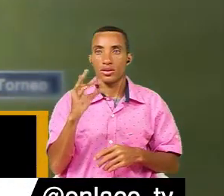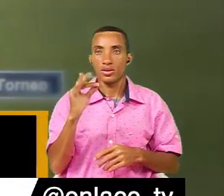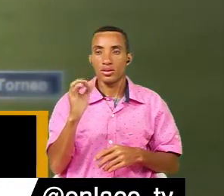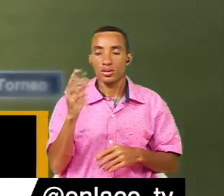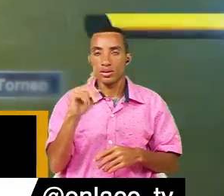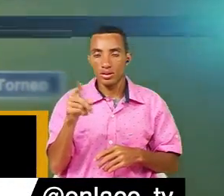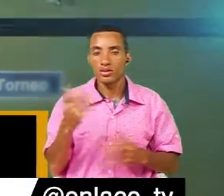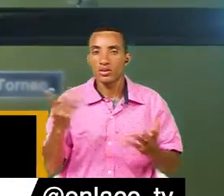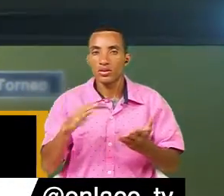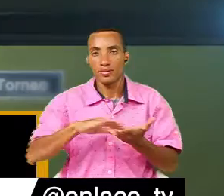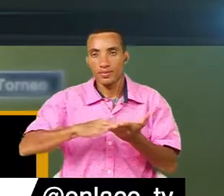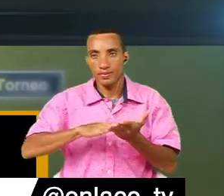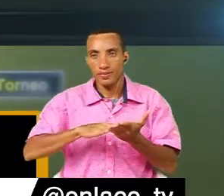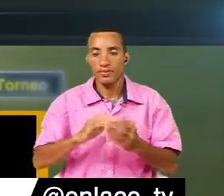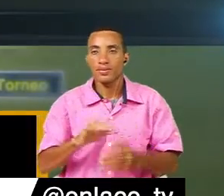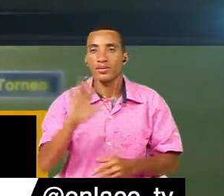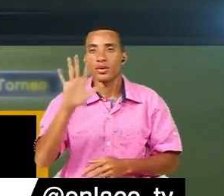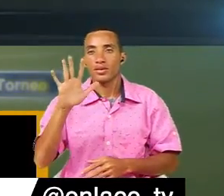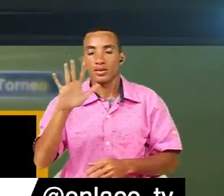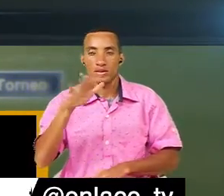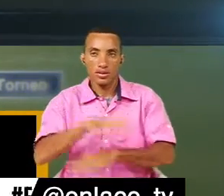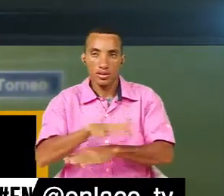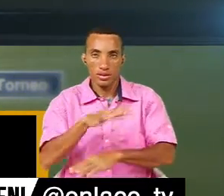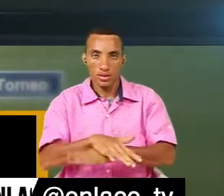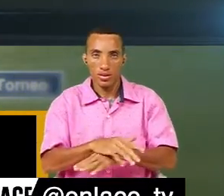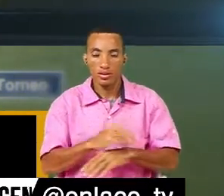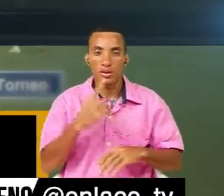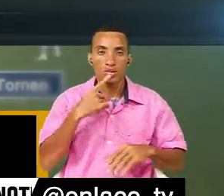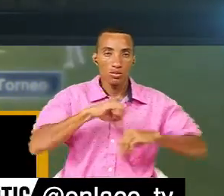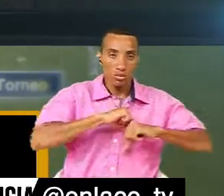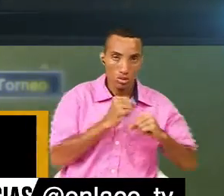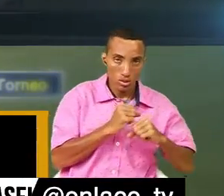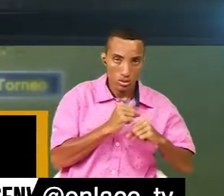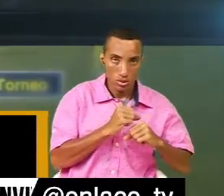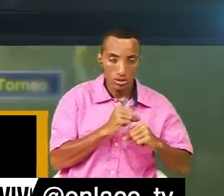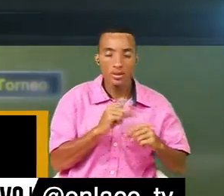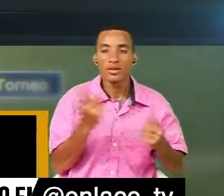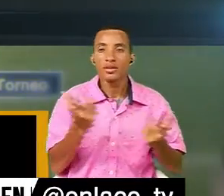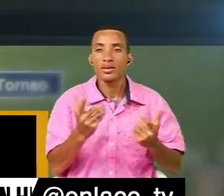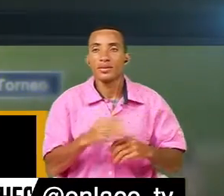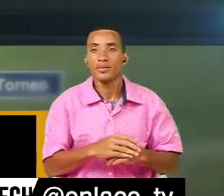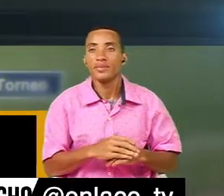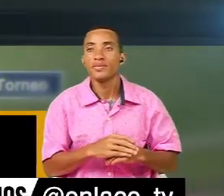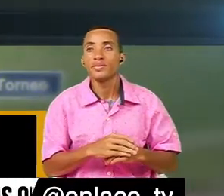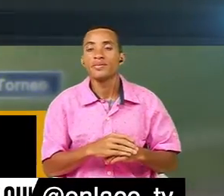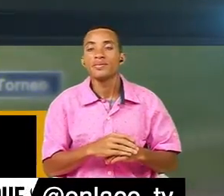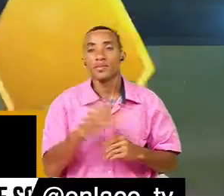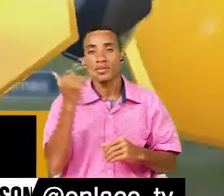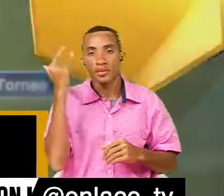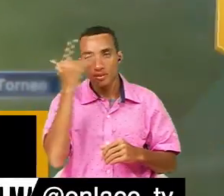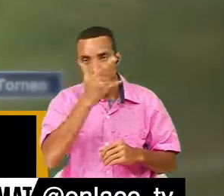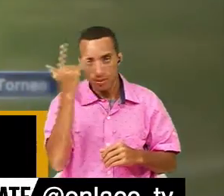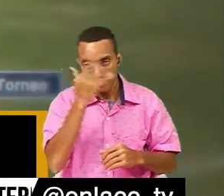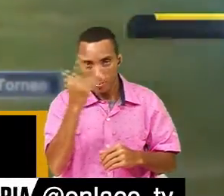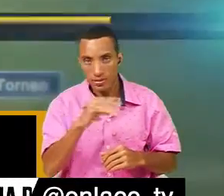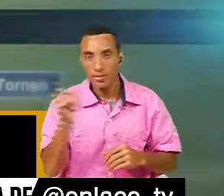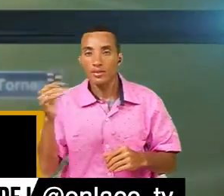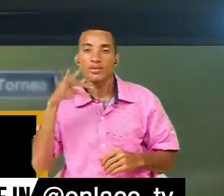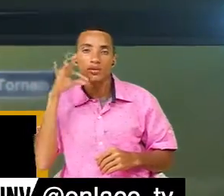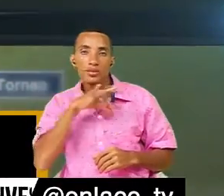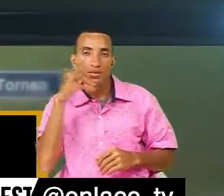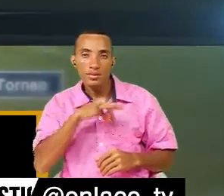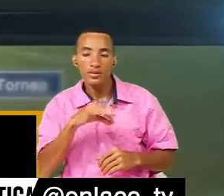5 de la tarde en el Campín se espera el clásico bogotano entre Millonarios y el actual campeón de la Liga Águila, Santa Fe. El penúltimo compromiso